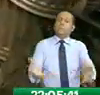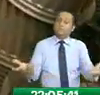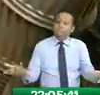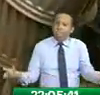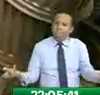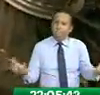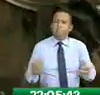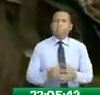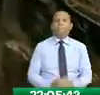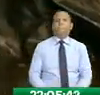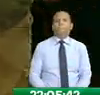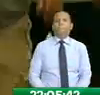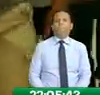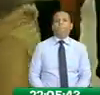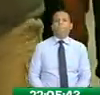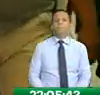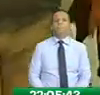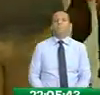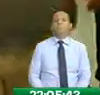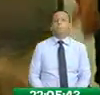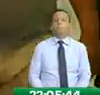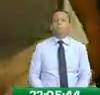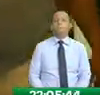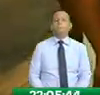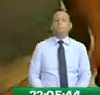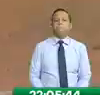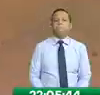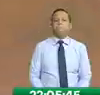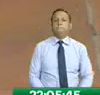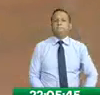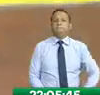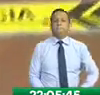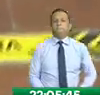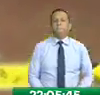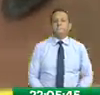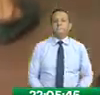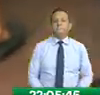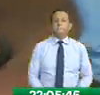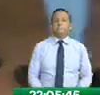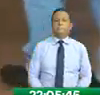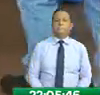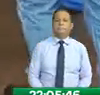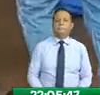puerto. Con cámara de Hilario Vera, informó Jorge Escobar.